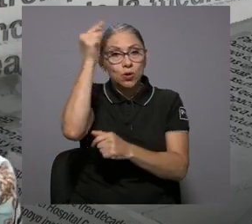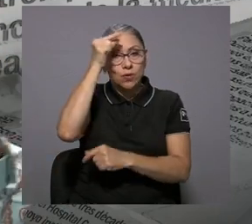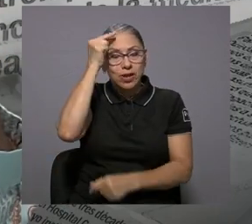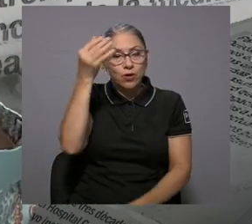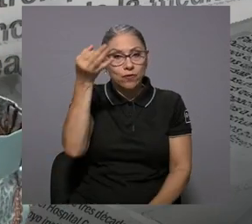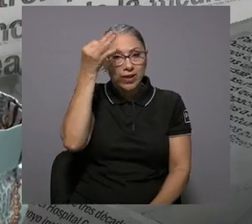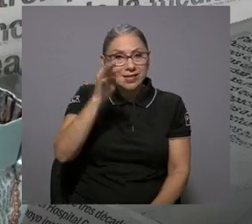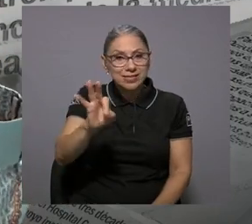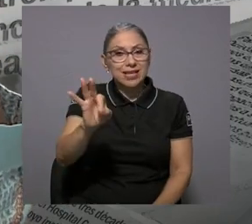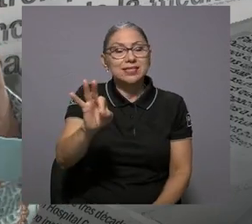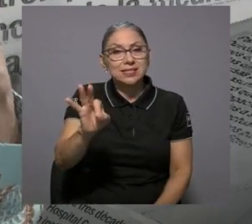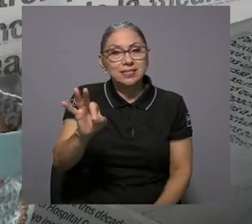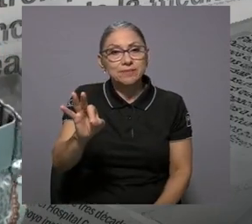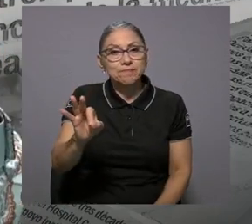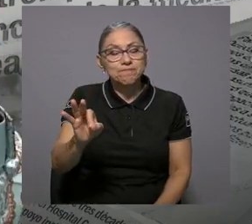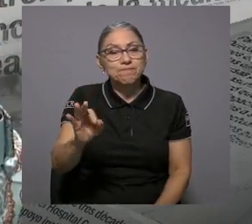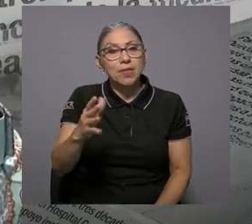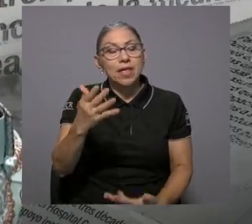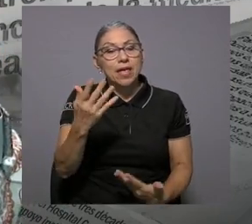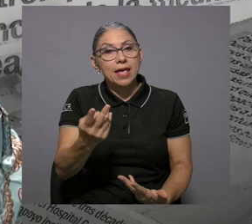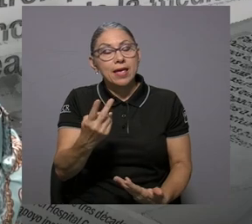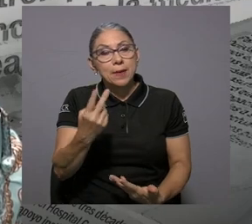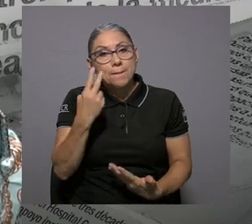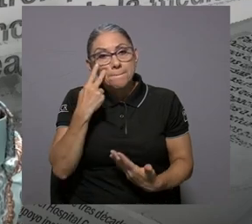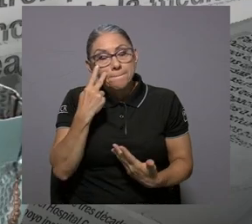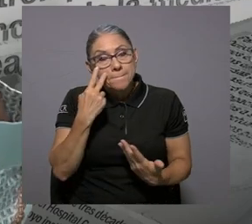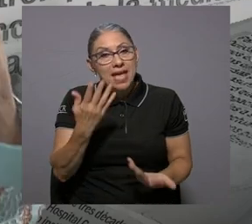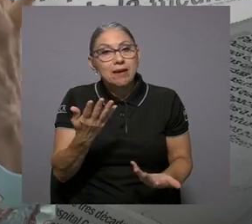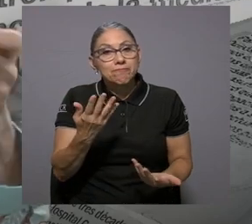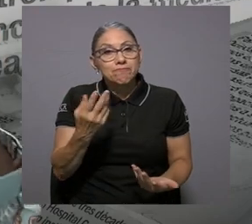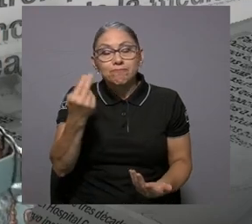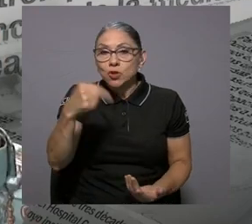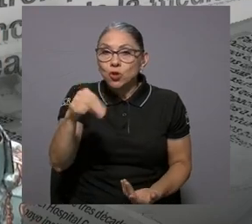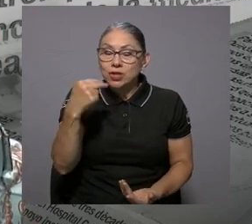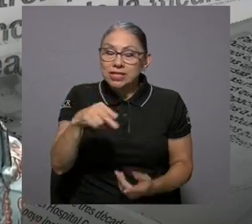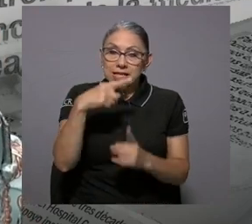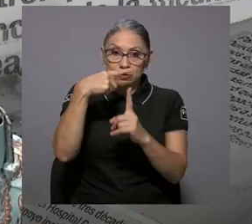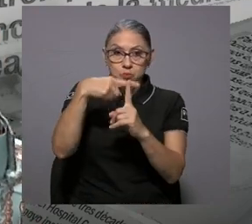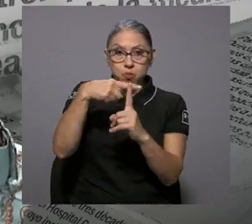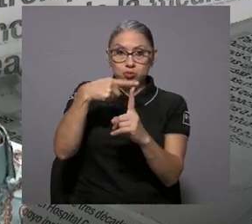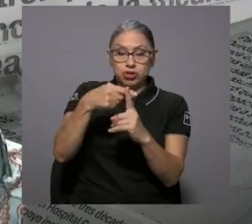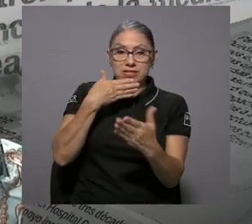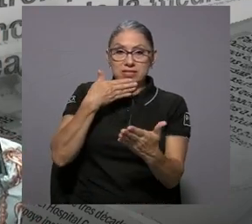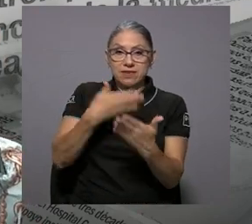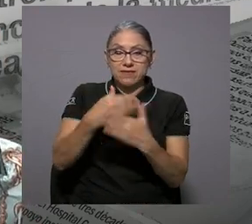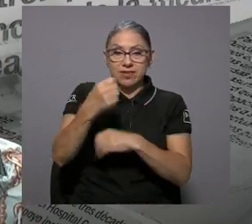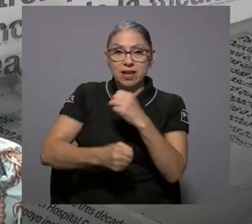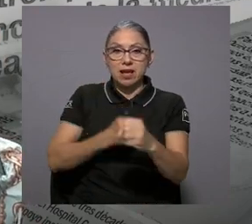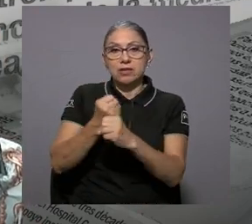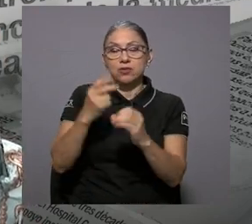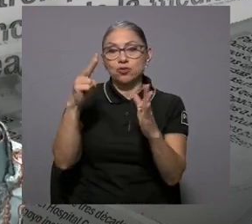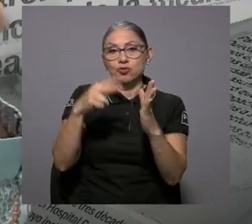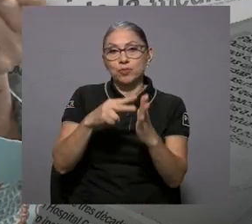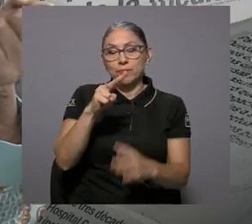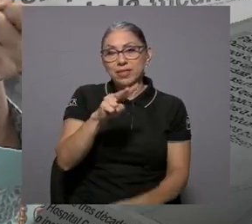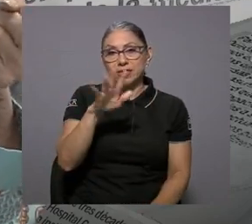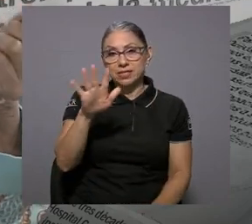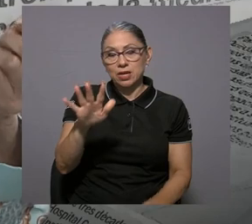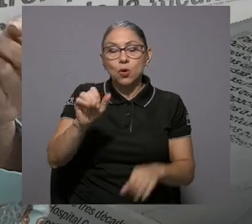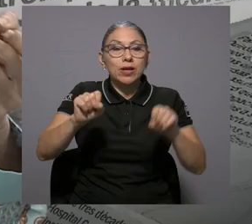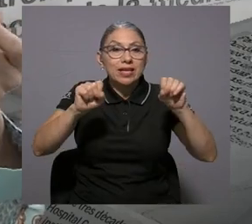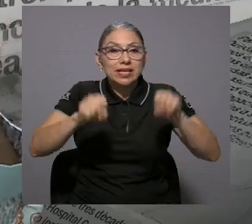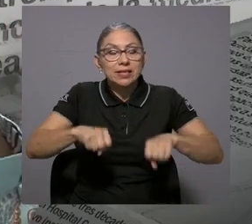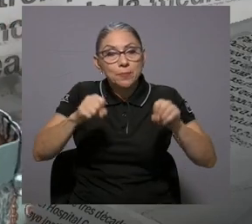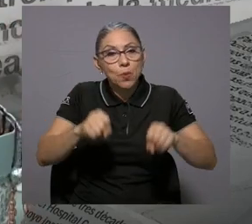francés, vean noticias muy positivas en el 2025 y se